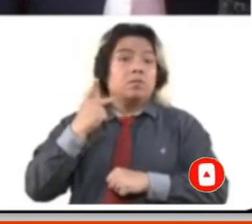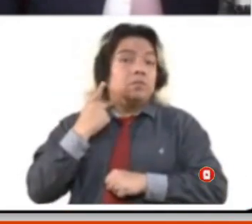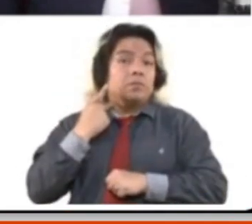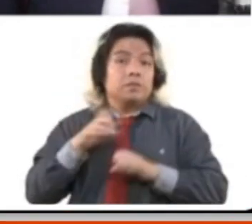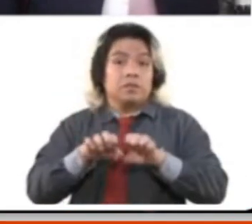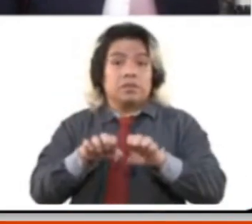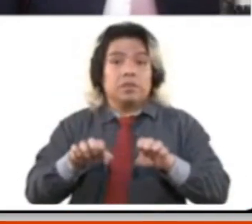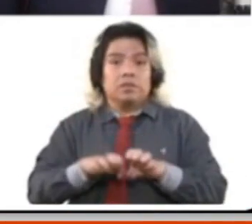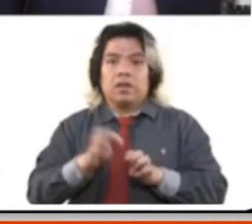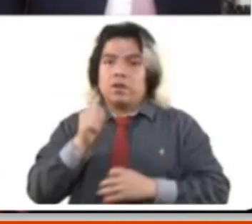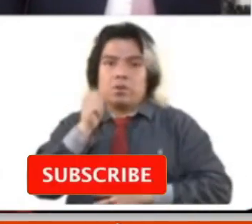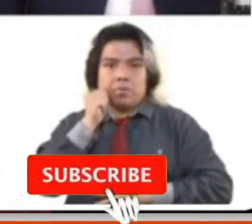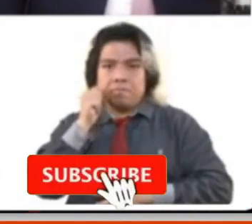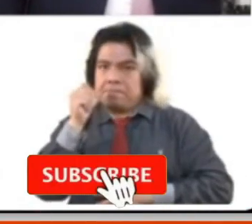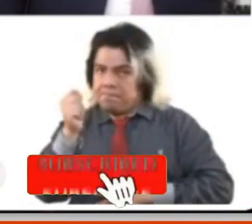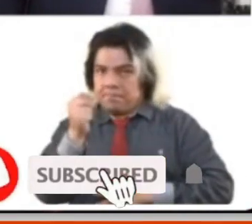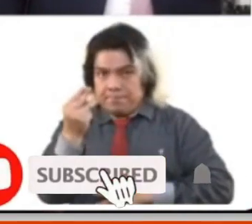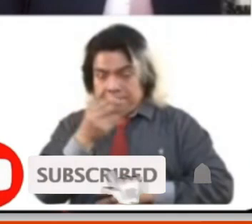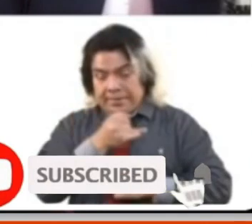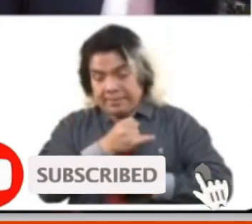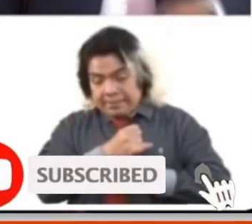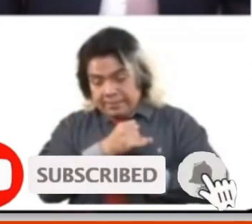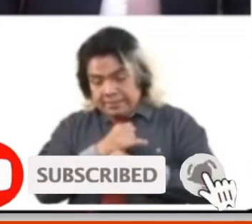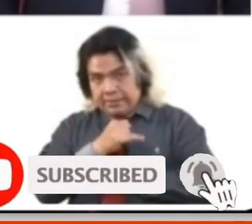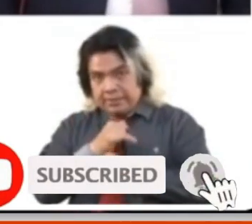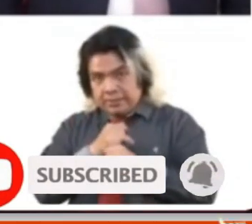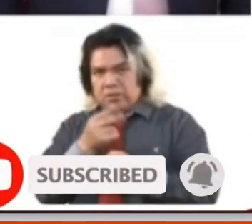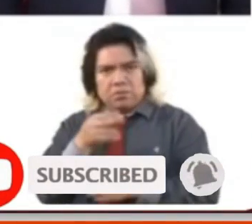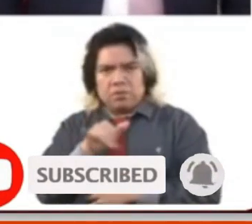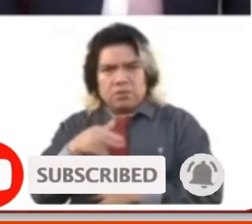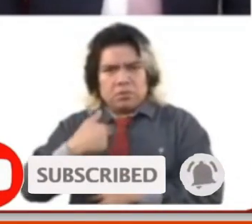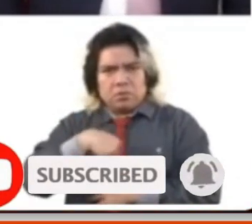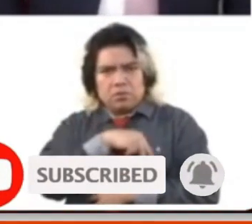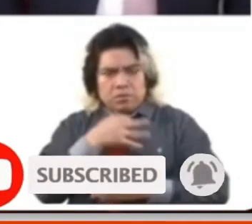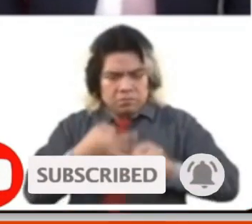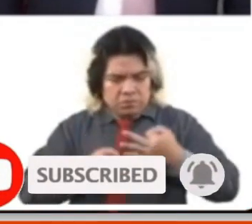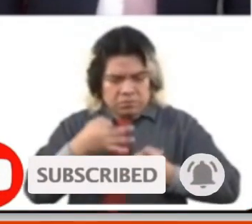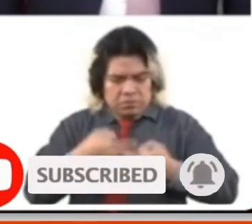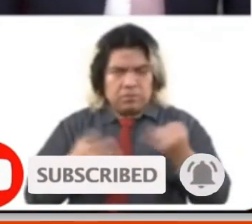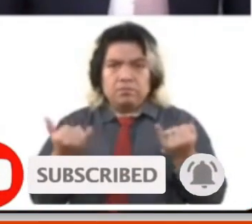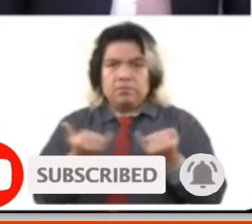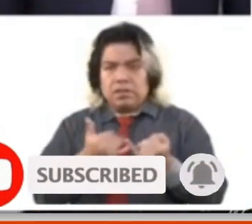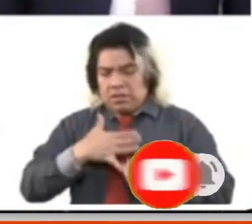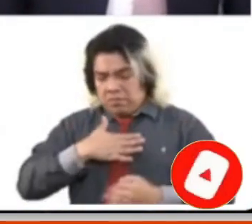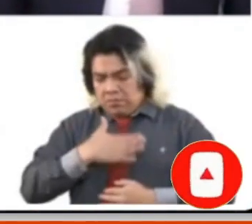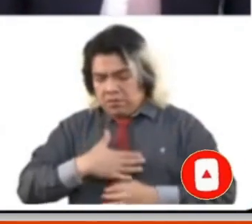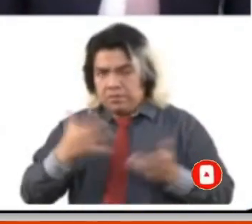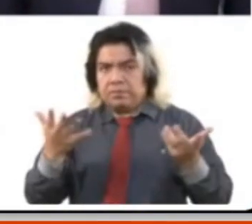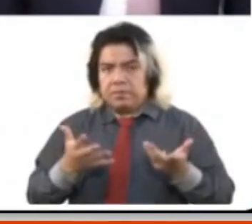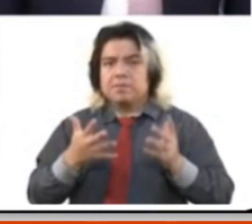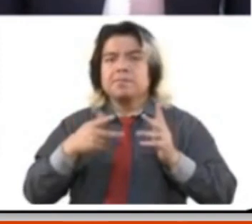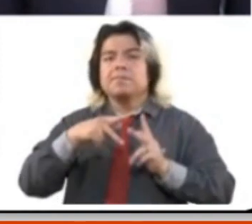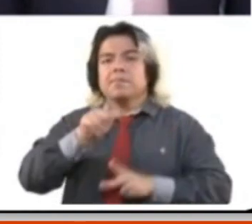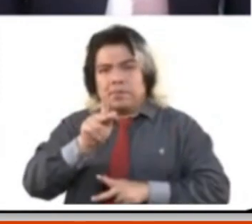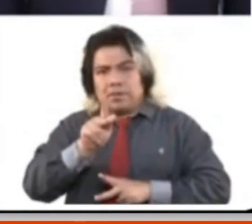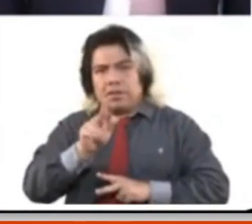que avanzarse en la investigación. Y así normalmente ha actuado la Fiscalía General de Justicia. Aquí el tema